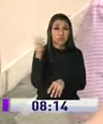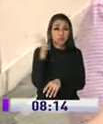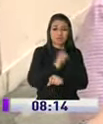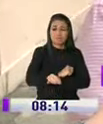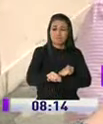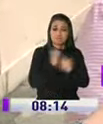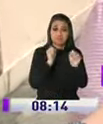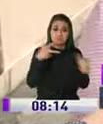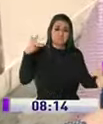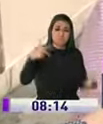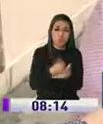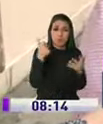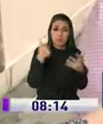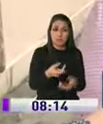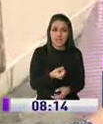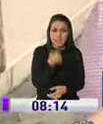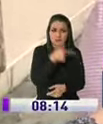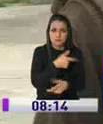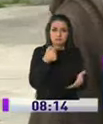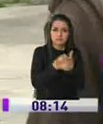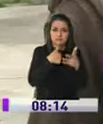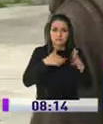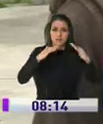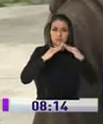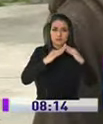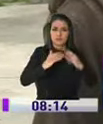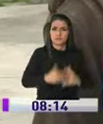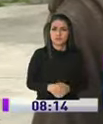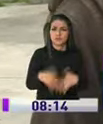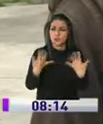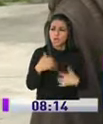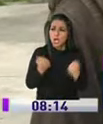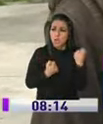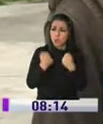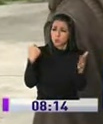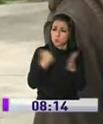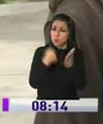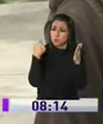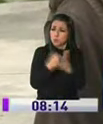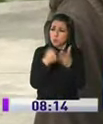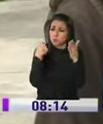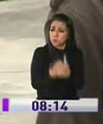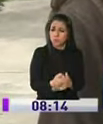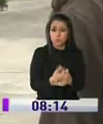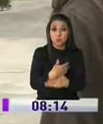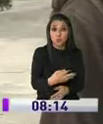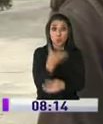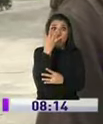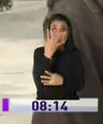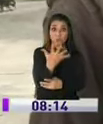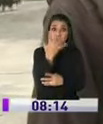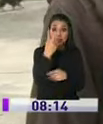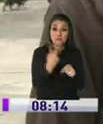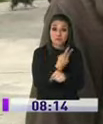parece que se vienen contra la casa. ¿Cuántos choques de los carros? Aquí ya se han chocado como 4 o 5 veces los